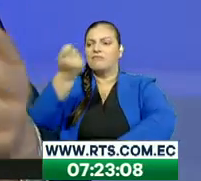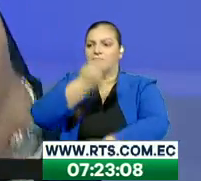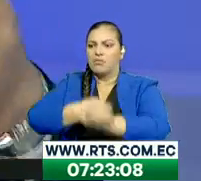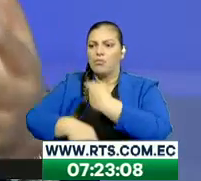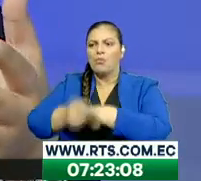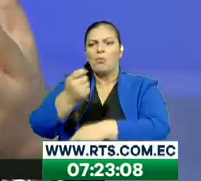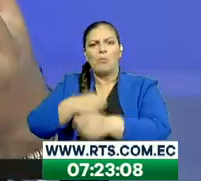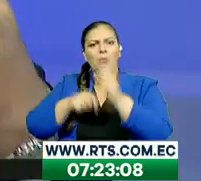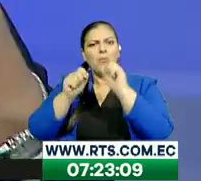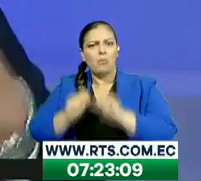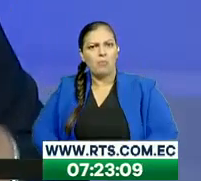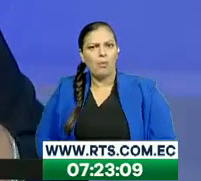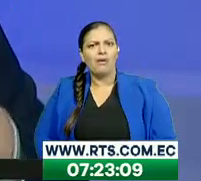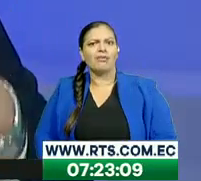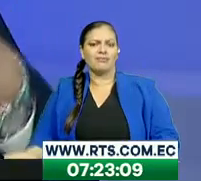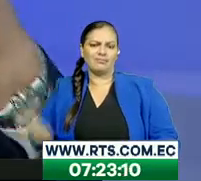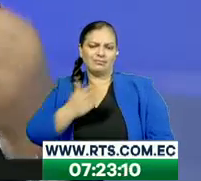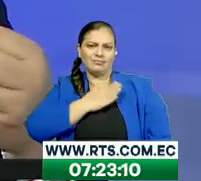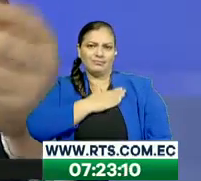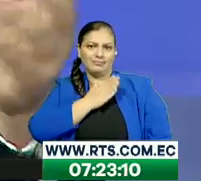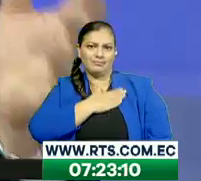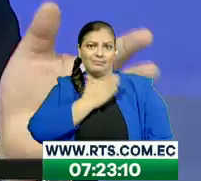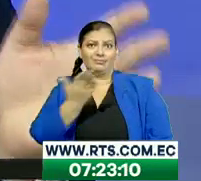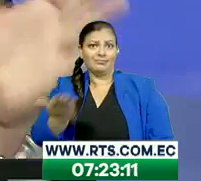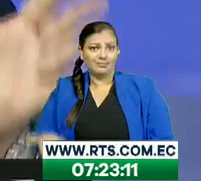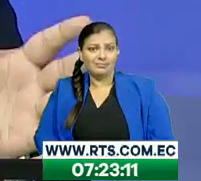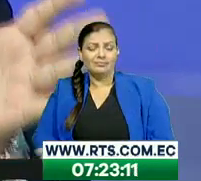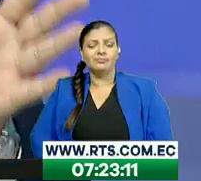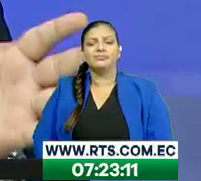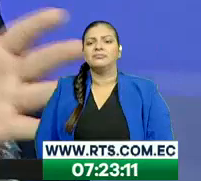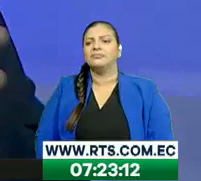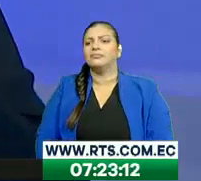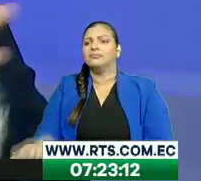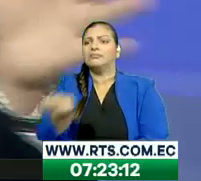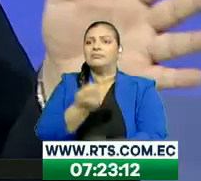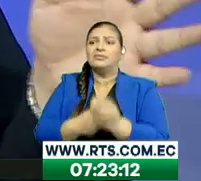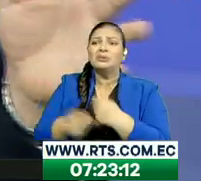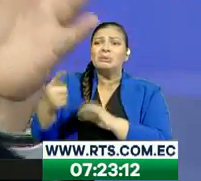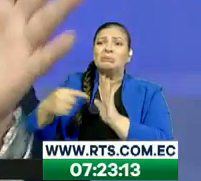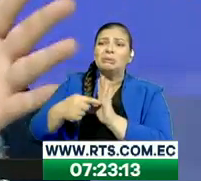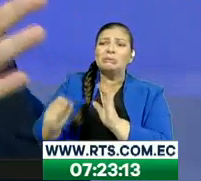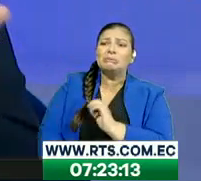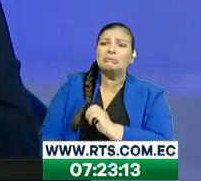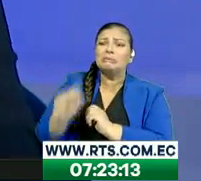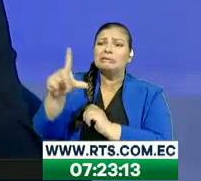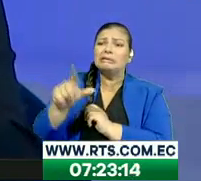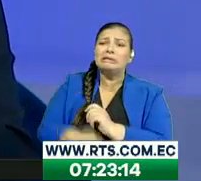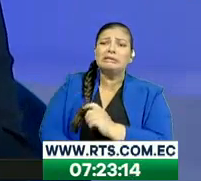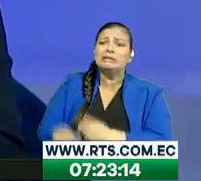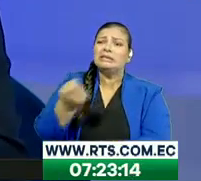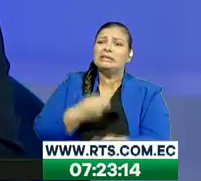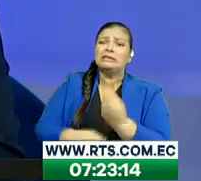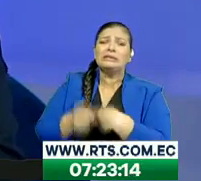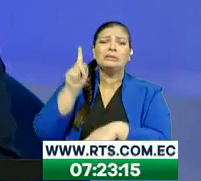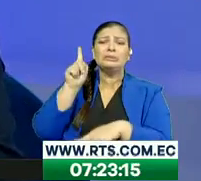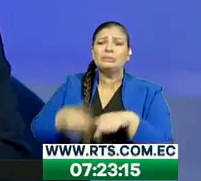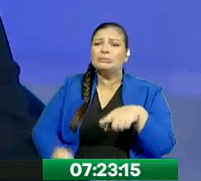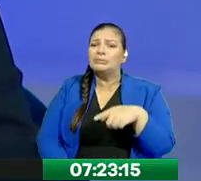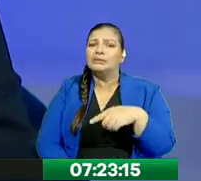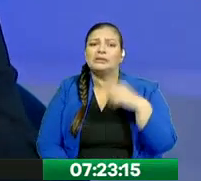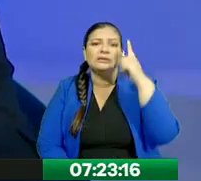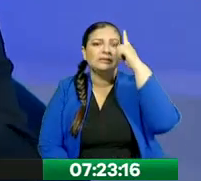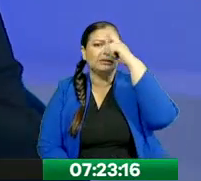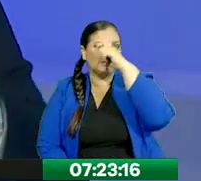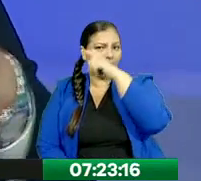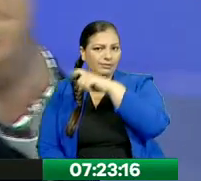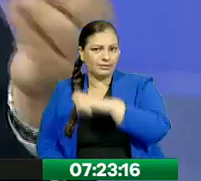nacionales y también la inversión extranjera directa. Si no, obviamente vamos a seguir en este tema. Obviamente el crecimiento